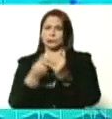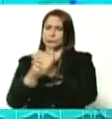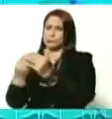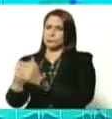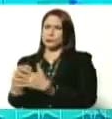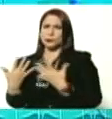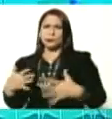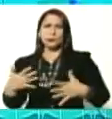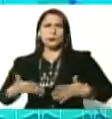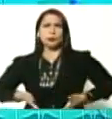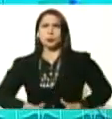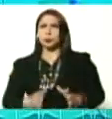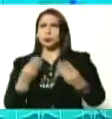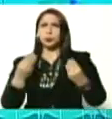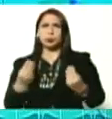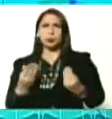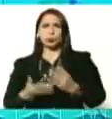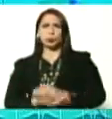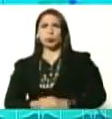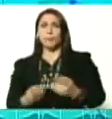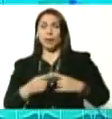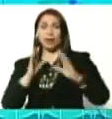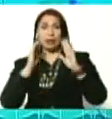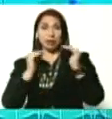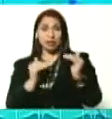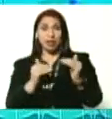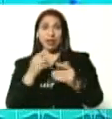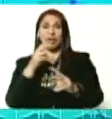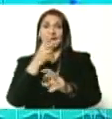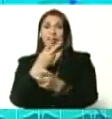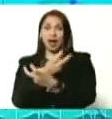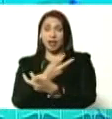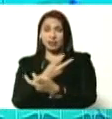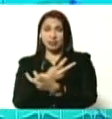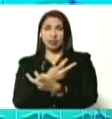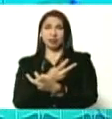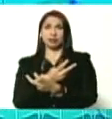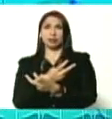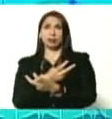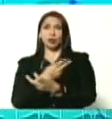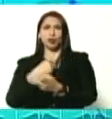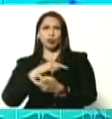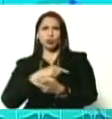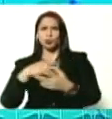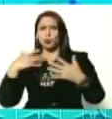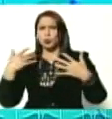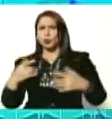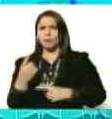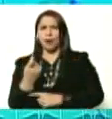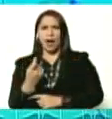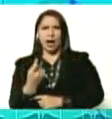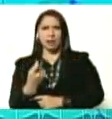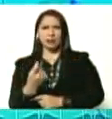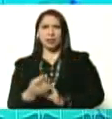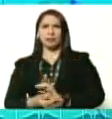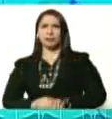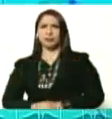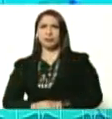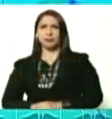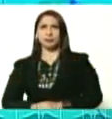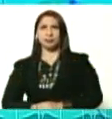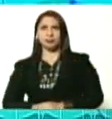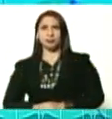permanentemente para atender el cáncer, los problemas renales,